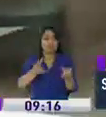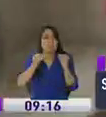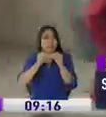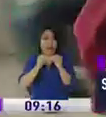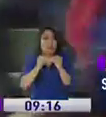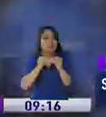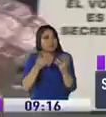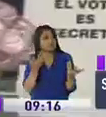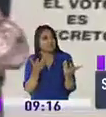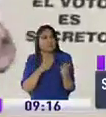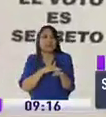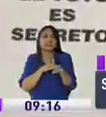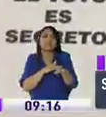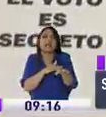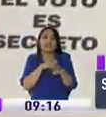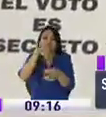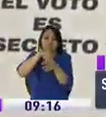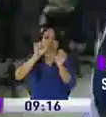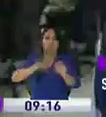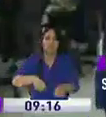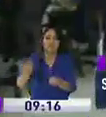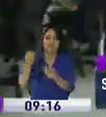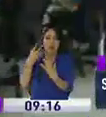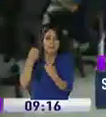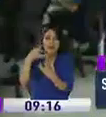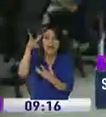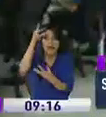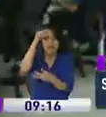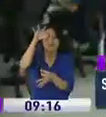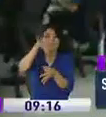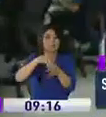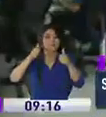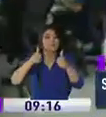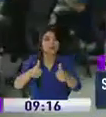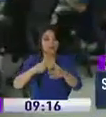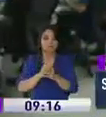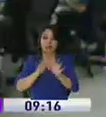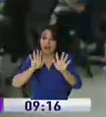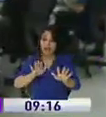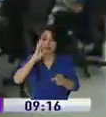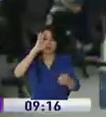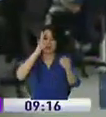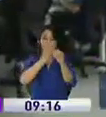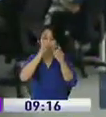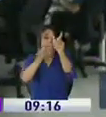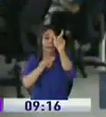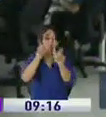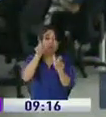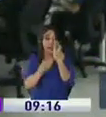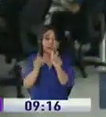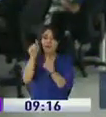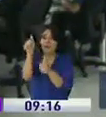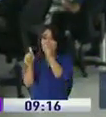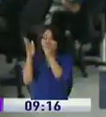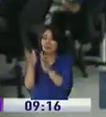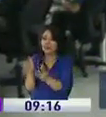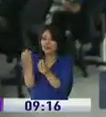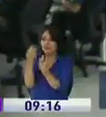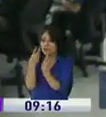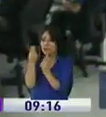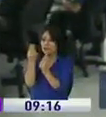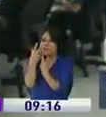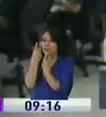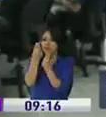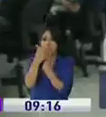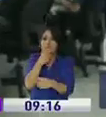que puedan ejercer un voto informado. Bueno, eso es la clave, ¿no? Que la gente pueda sacar una opinión